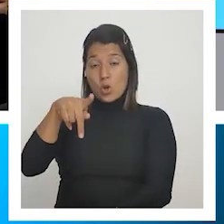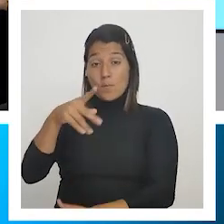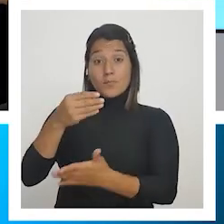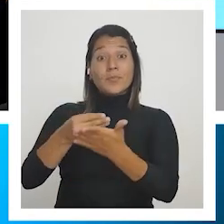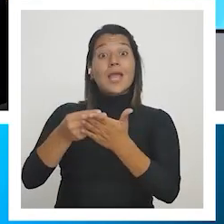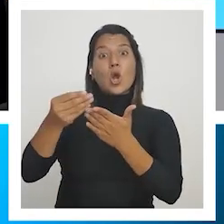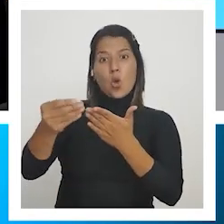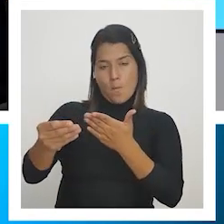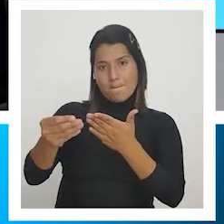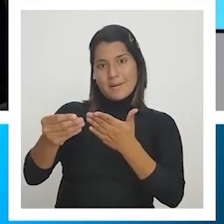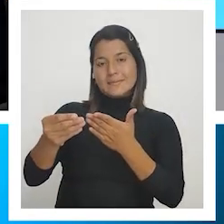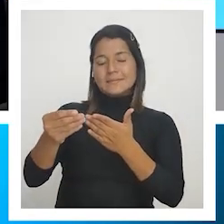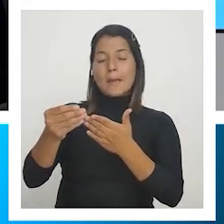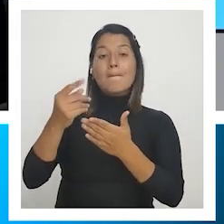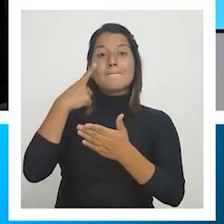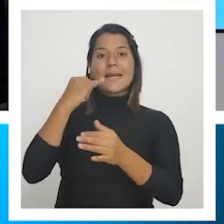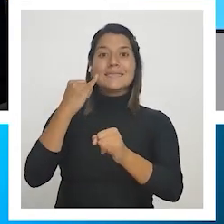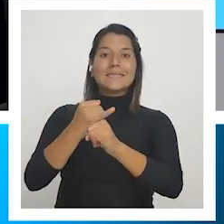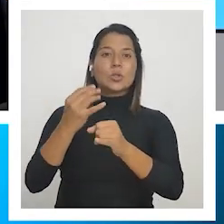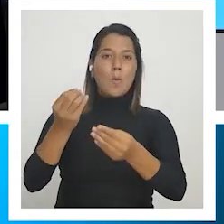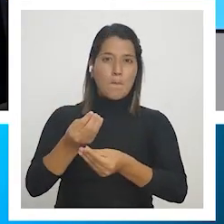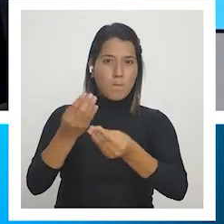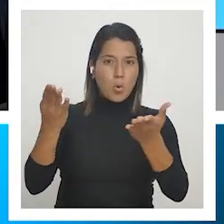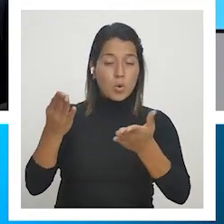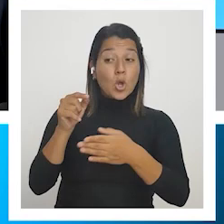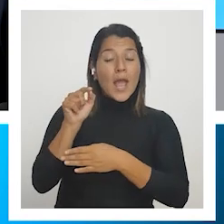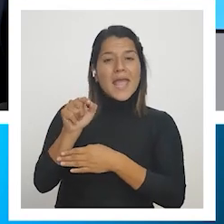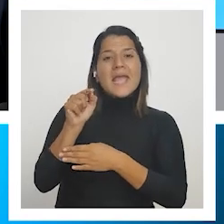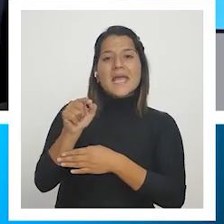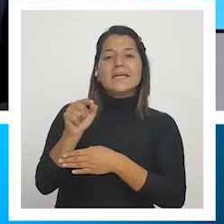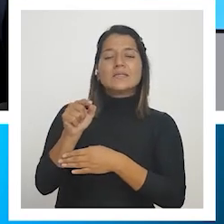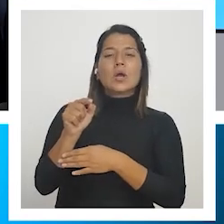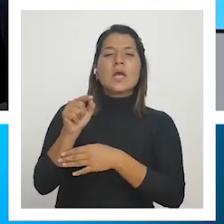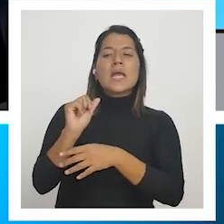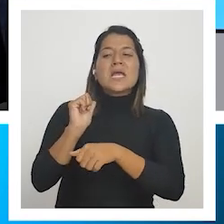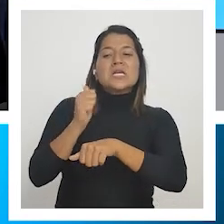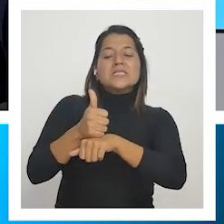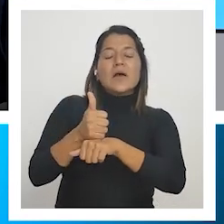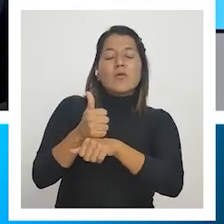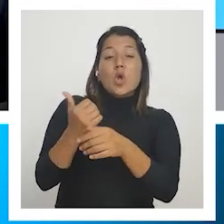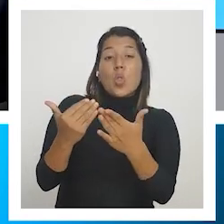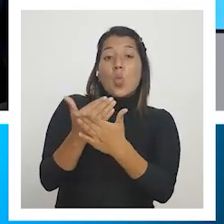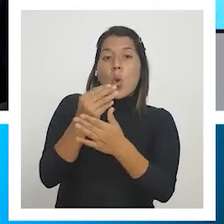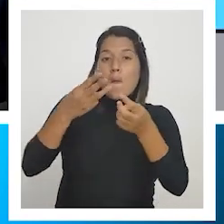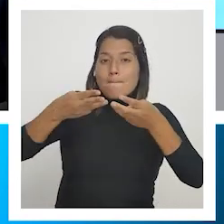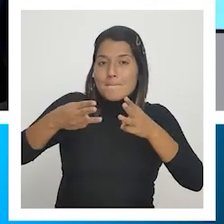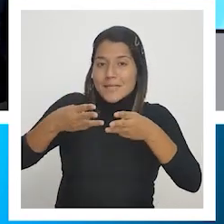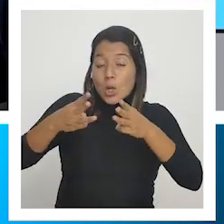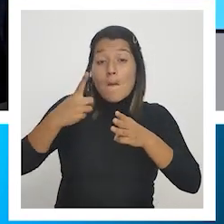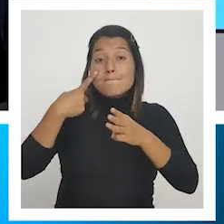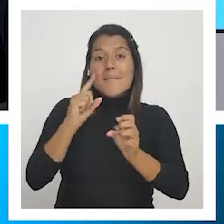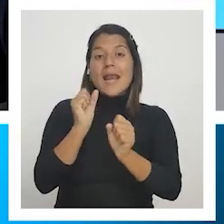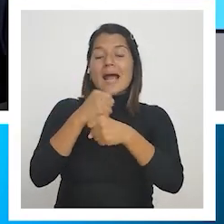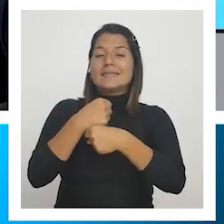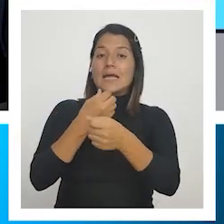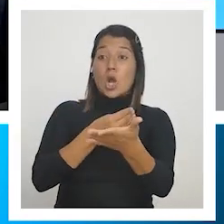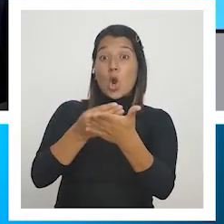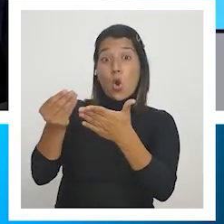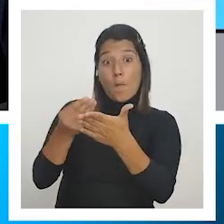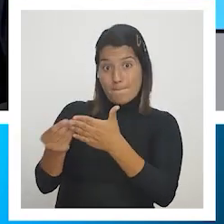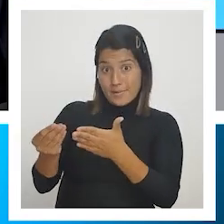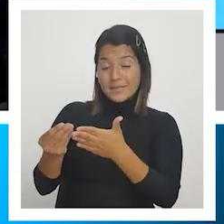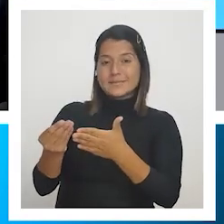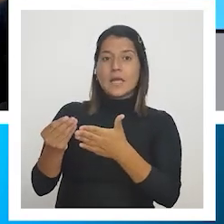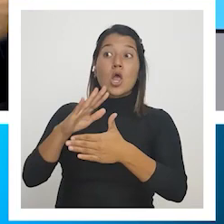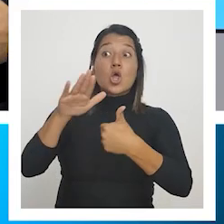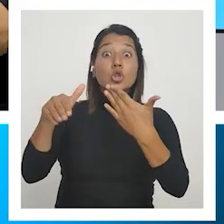público, ha ido creando una serie de mecanismos para hacer todas sus compras de forma digitalizada, que